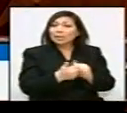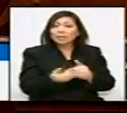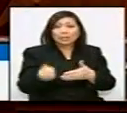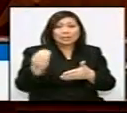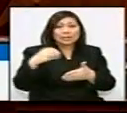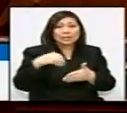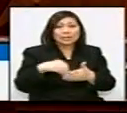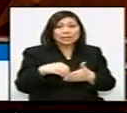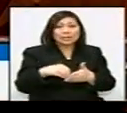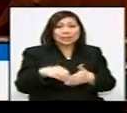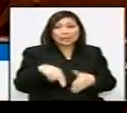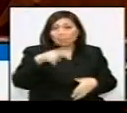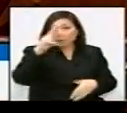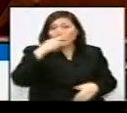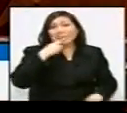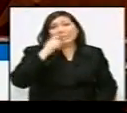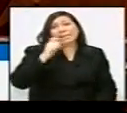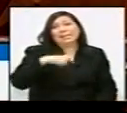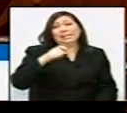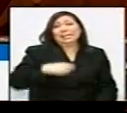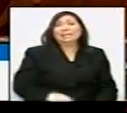integral que nuestro país requiere.